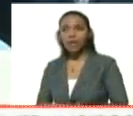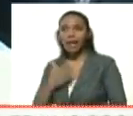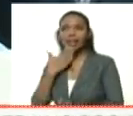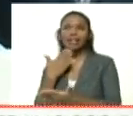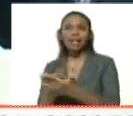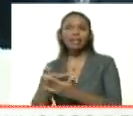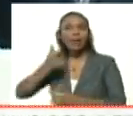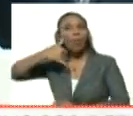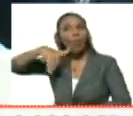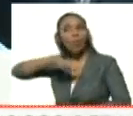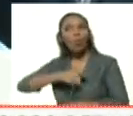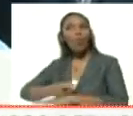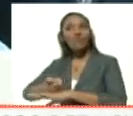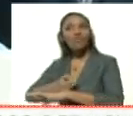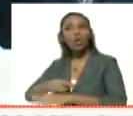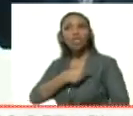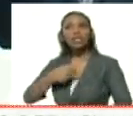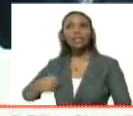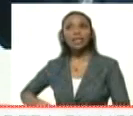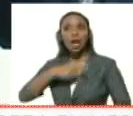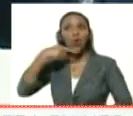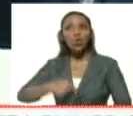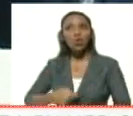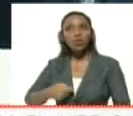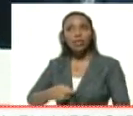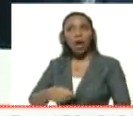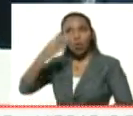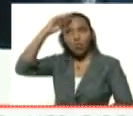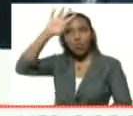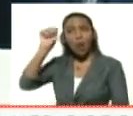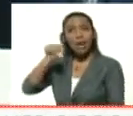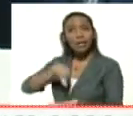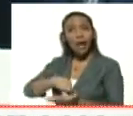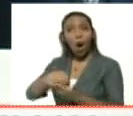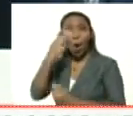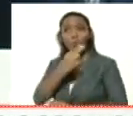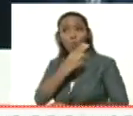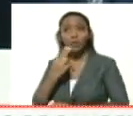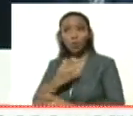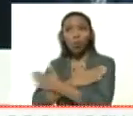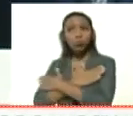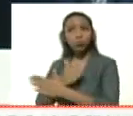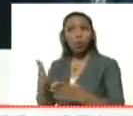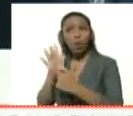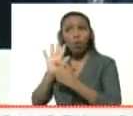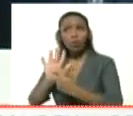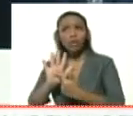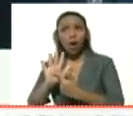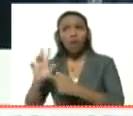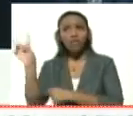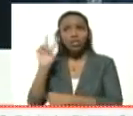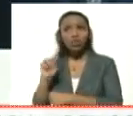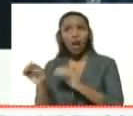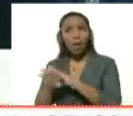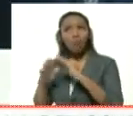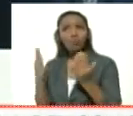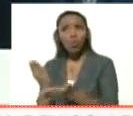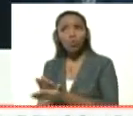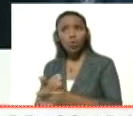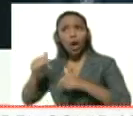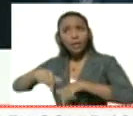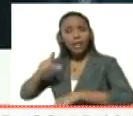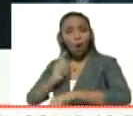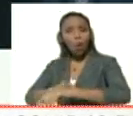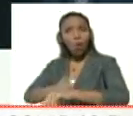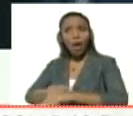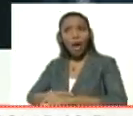los pueblos y gobiernos de China, Rusia, Cuba e Irán por el compromiso solidario demostrado con Venezuela y con el mundo en esta hora